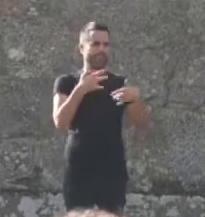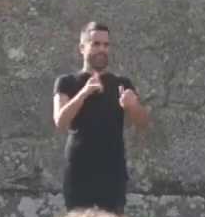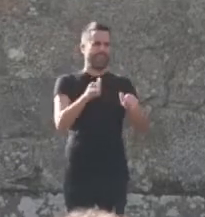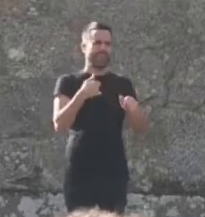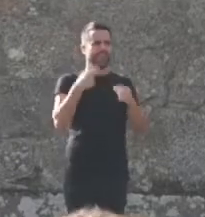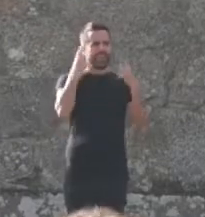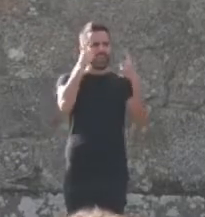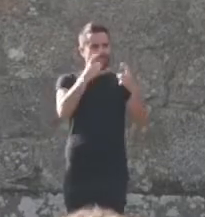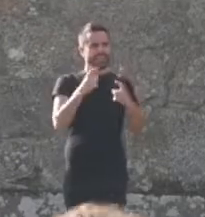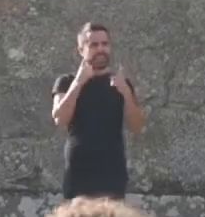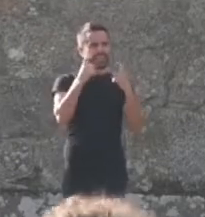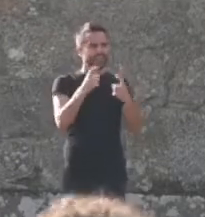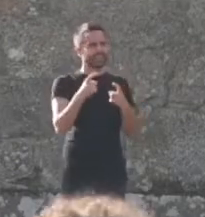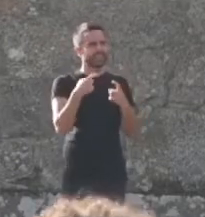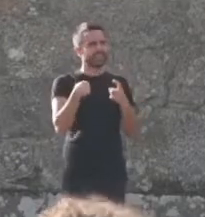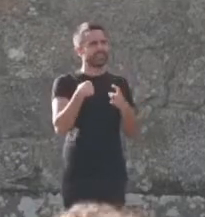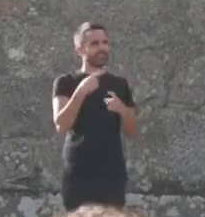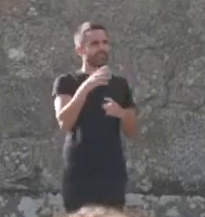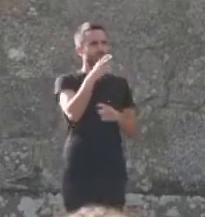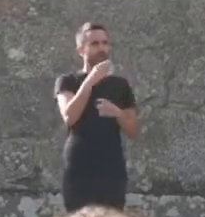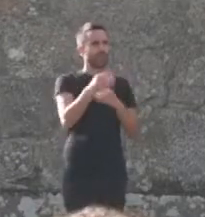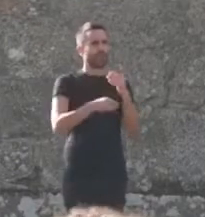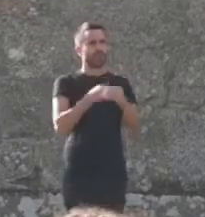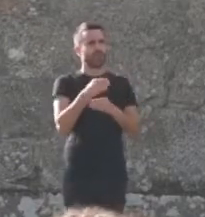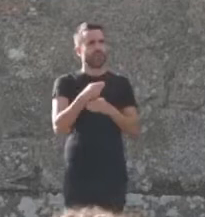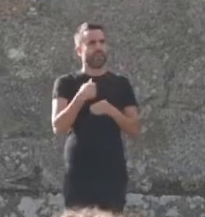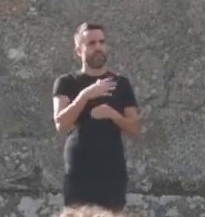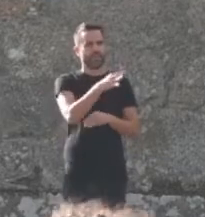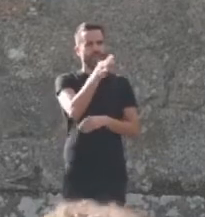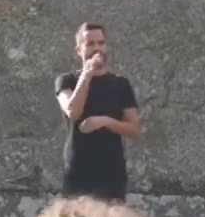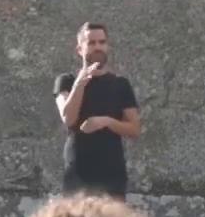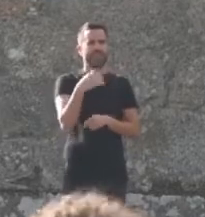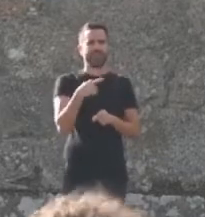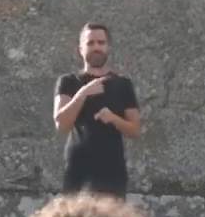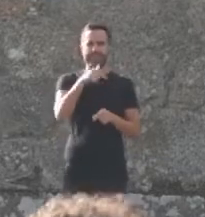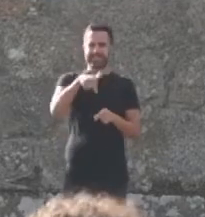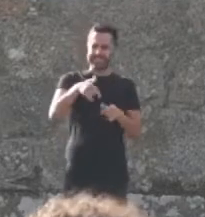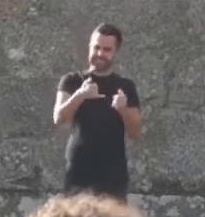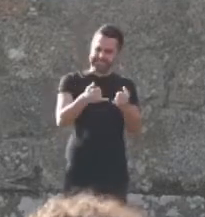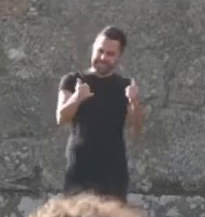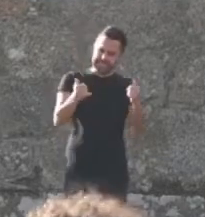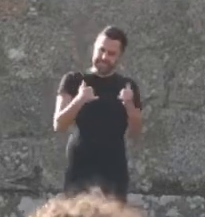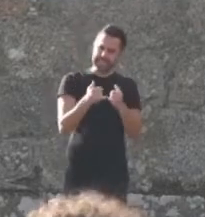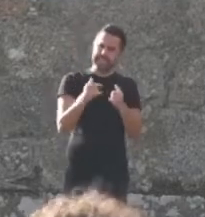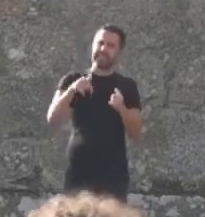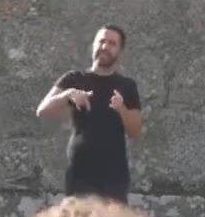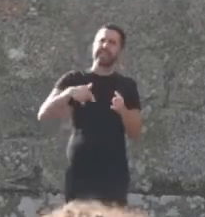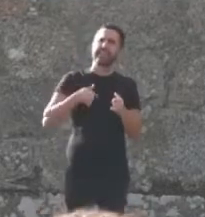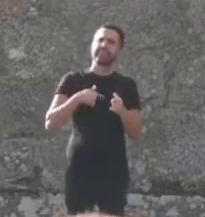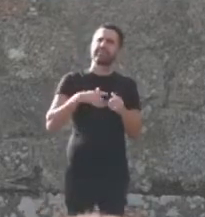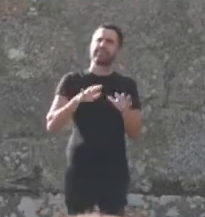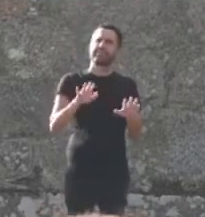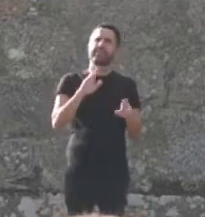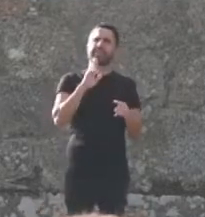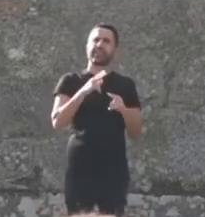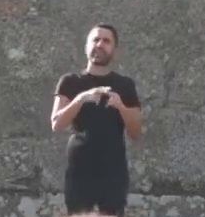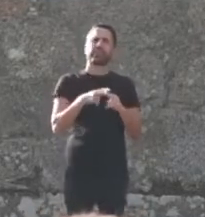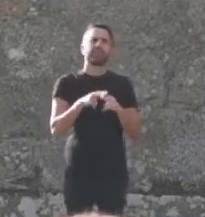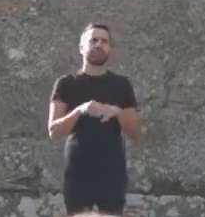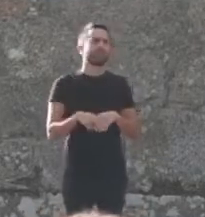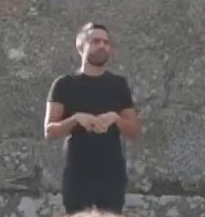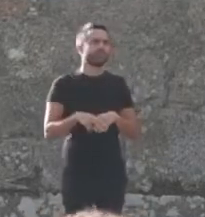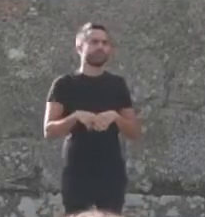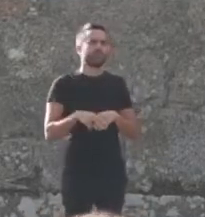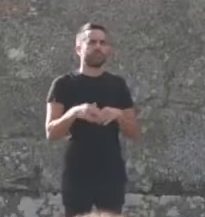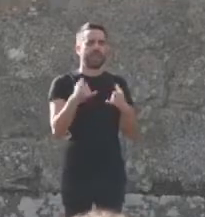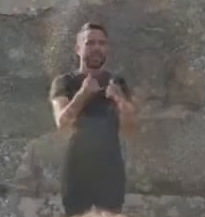polo que non son, non? Porque o que fixeron foi, ademais, convertir esta illa nunha enxendro que lle chamaron o seu día a illa